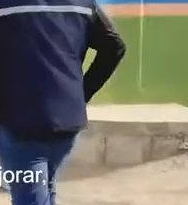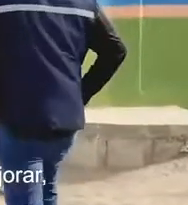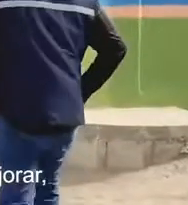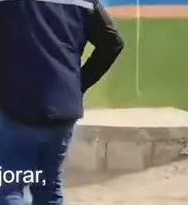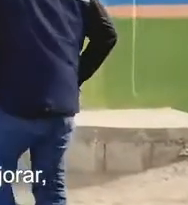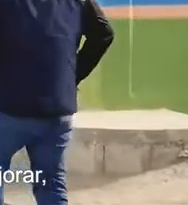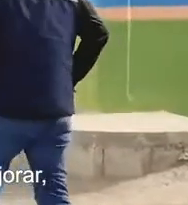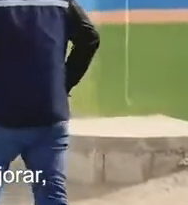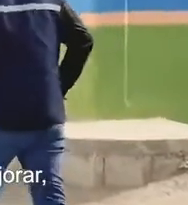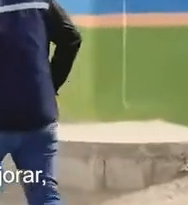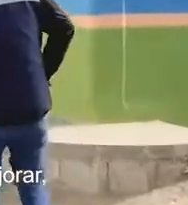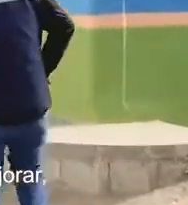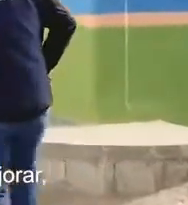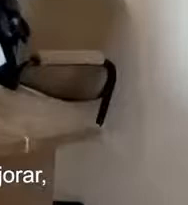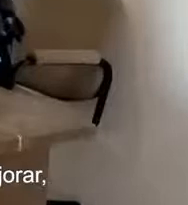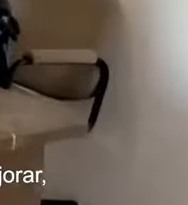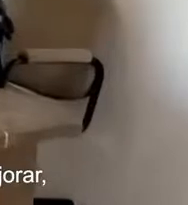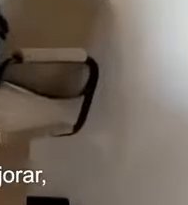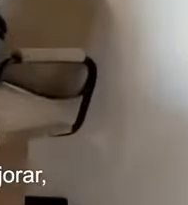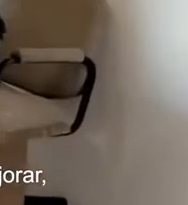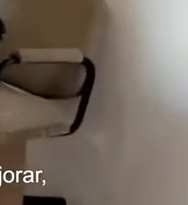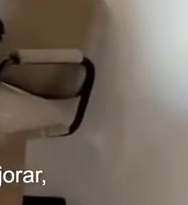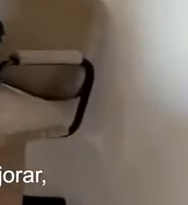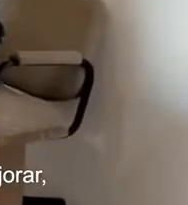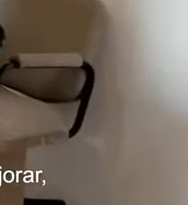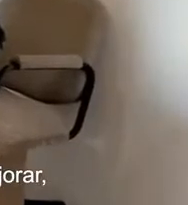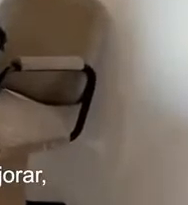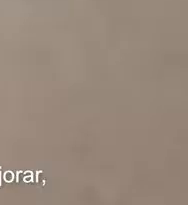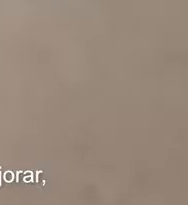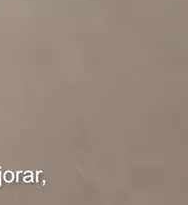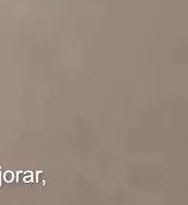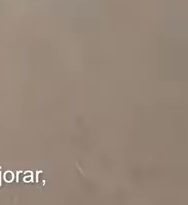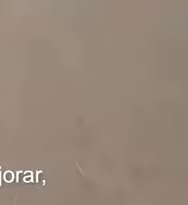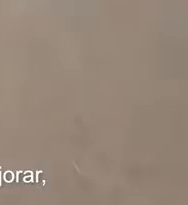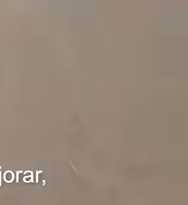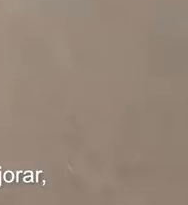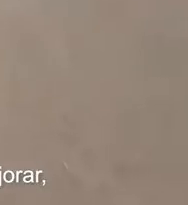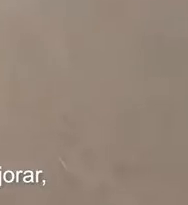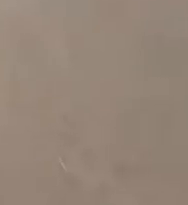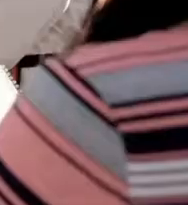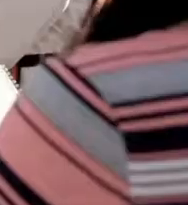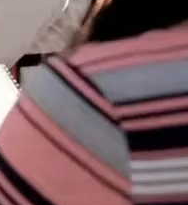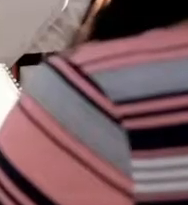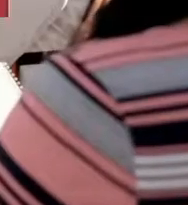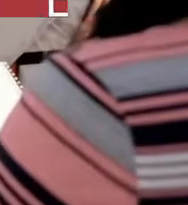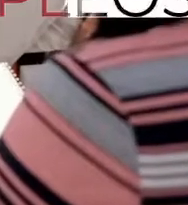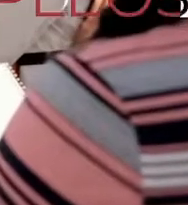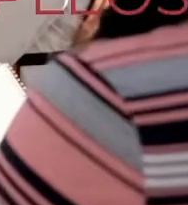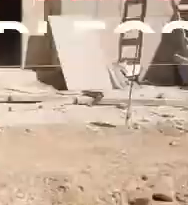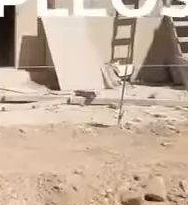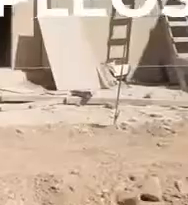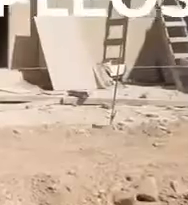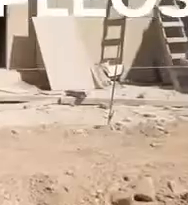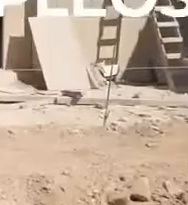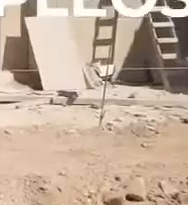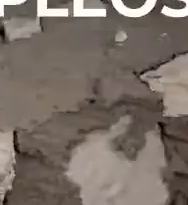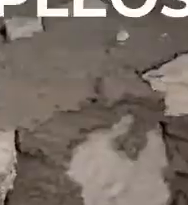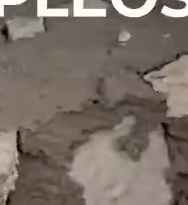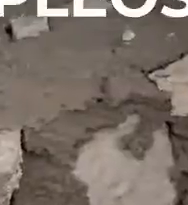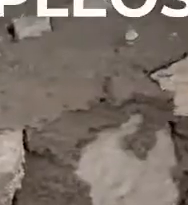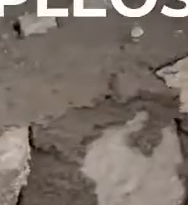Además, más de 30,000 familias han podido mejorar, ampliar o construir su vivienda. Con estas acciones se